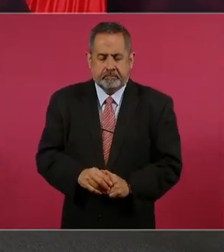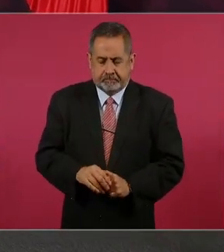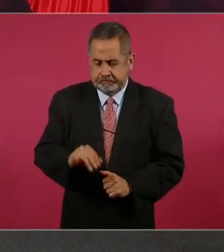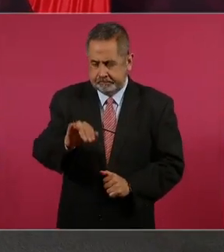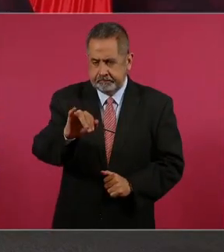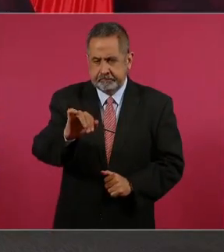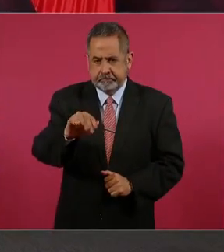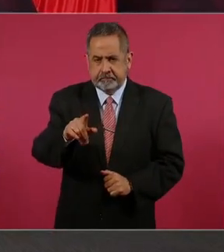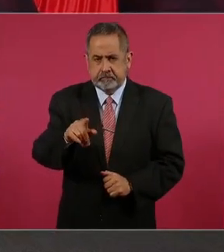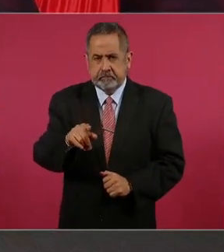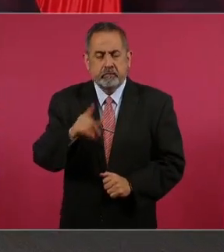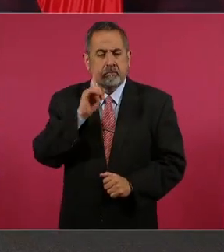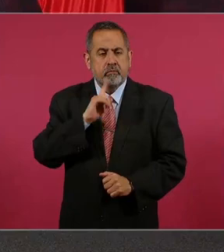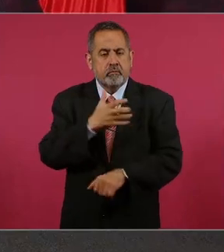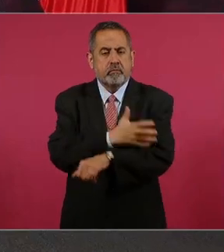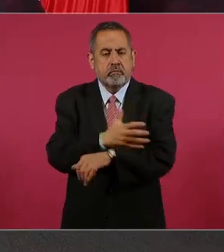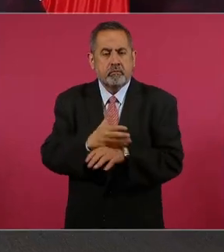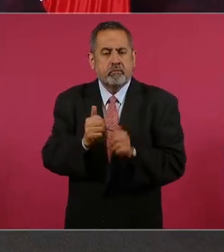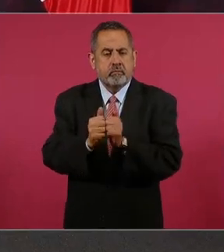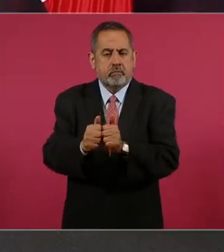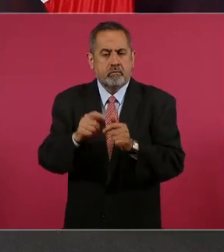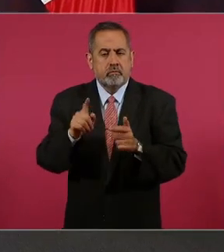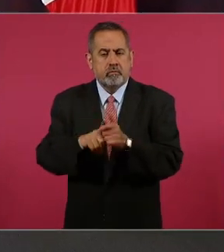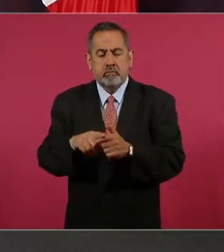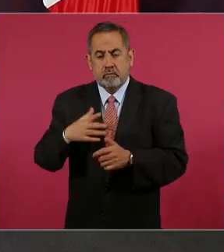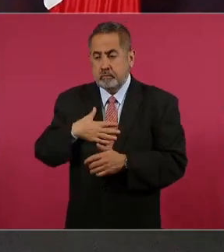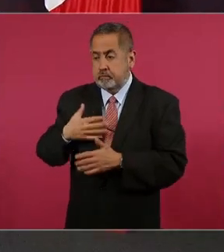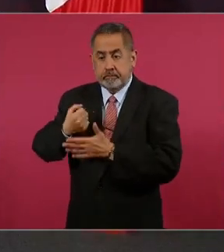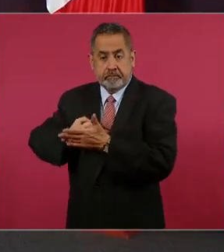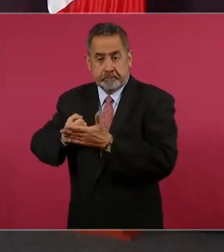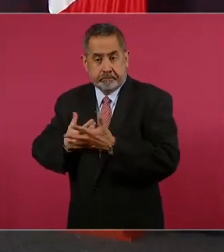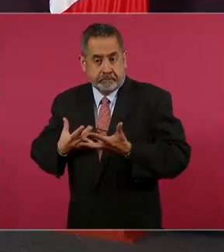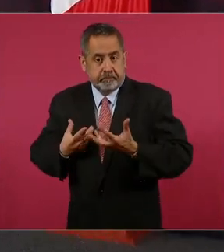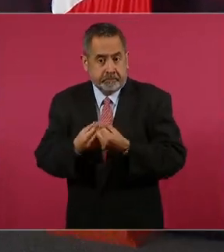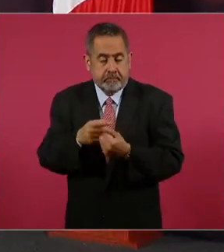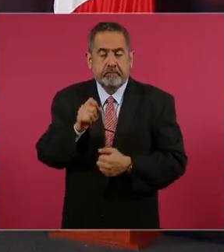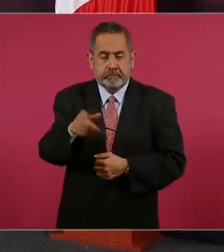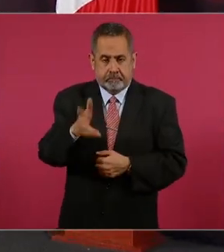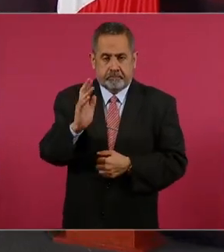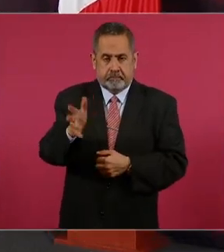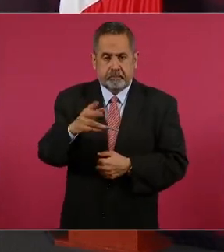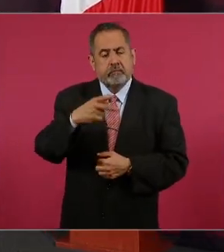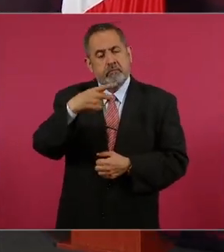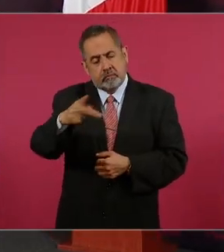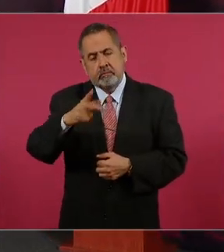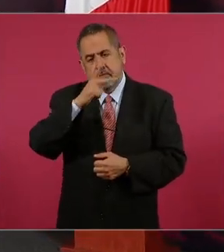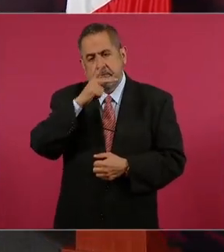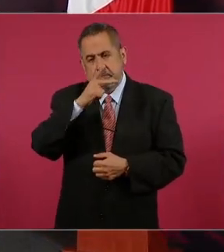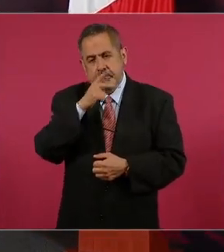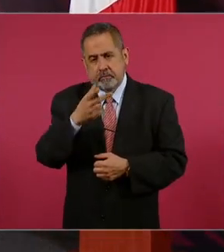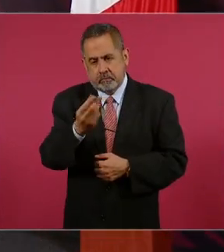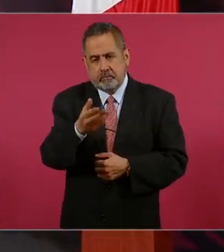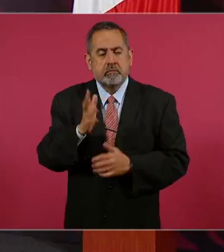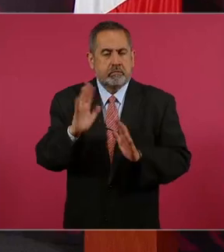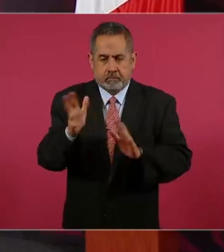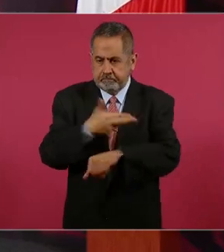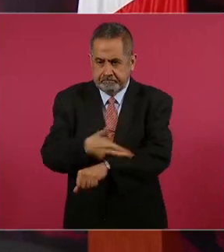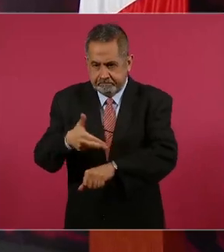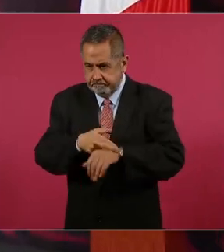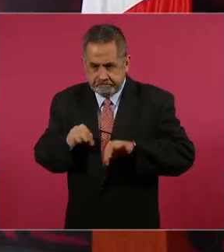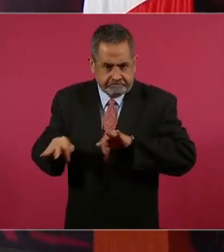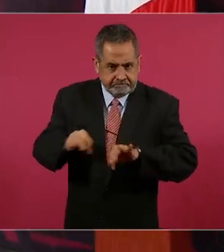una compañera de nuestro movimiento es su papá y ya estamos